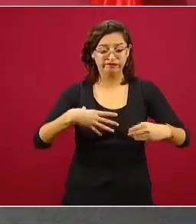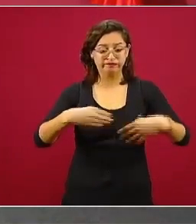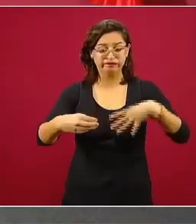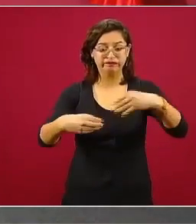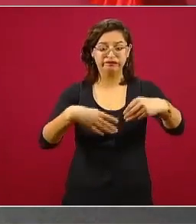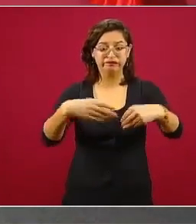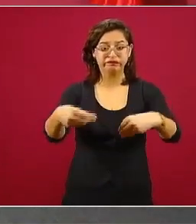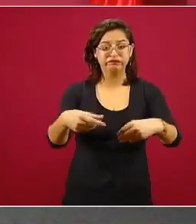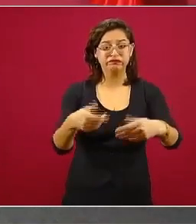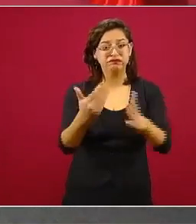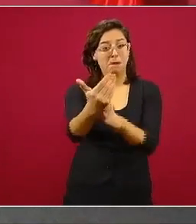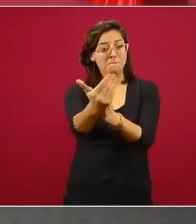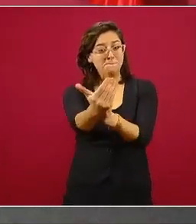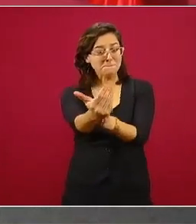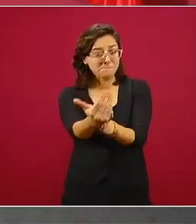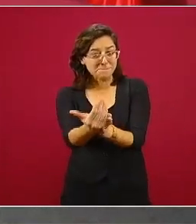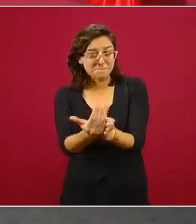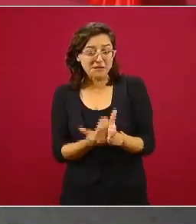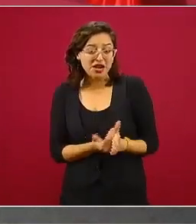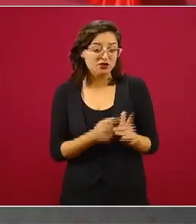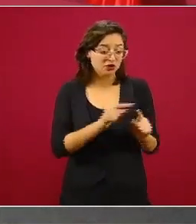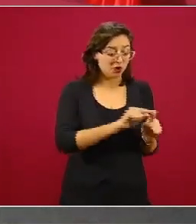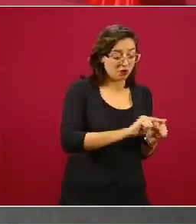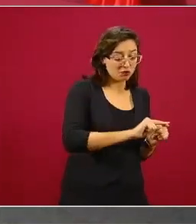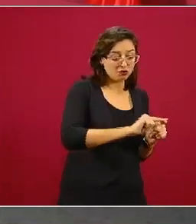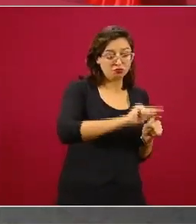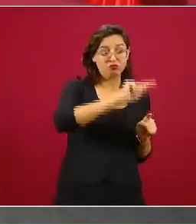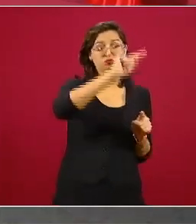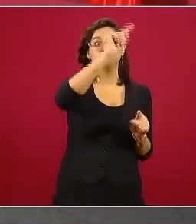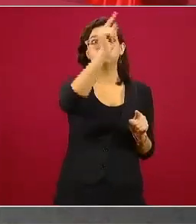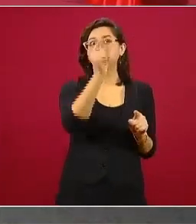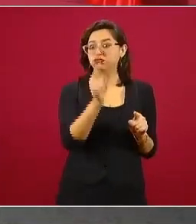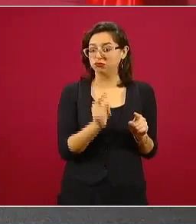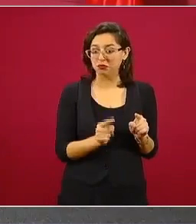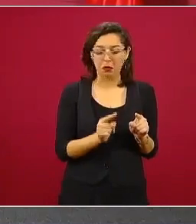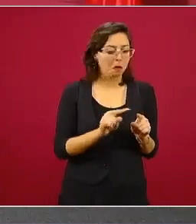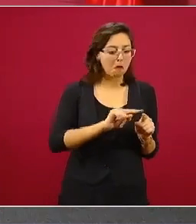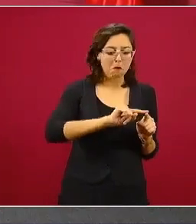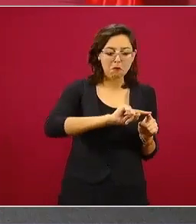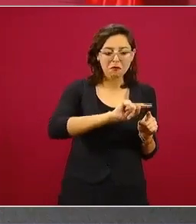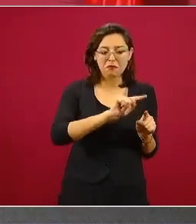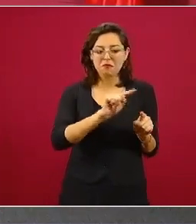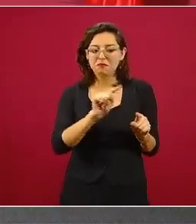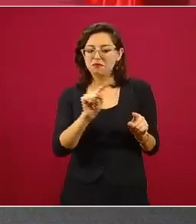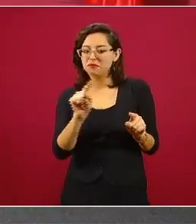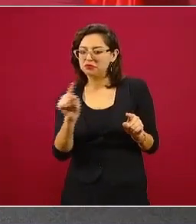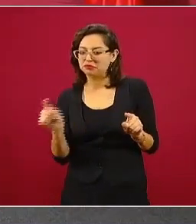famosa curva, lo que yo llamo